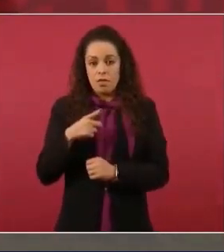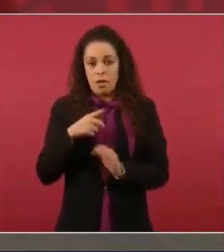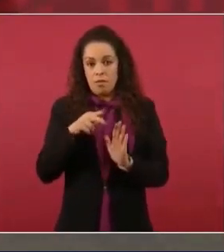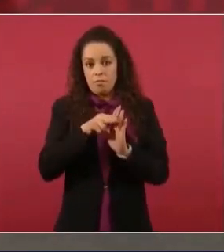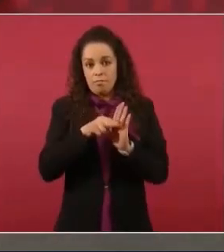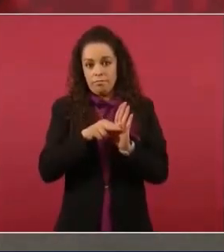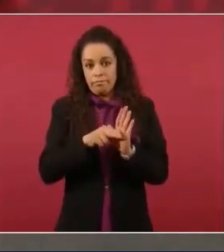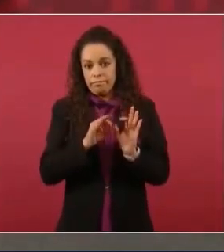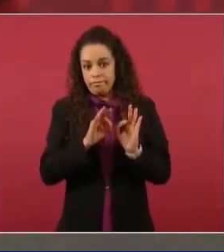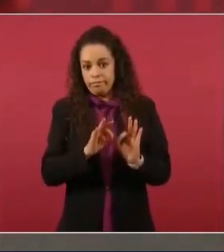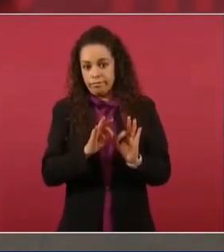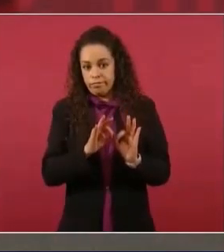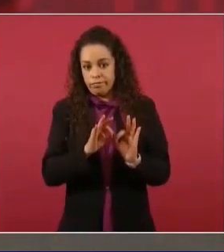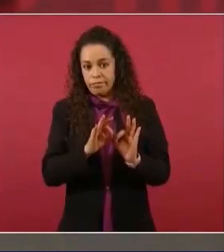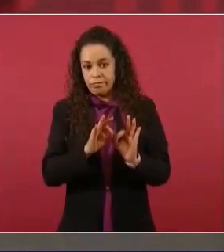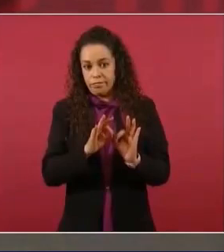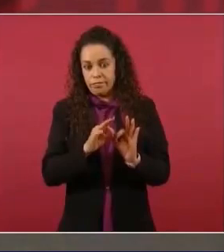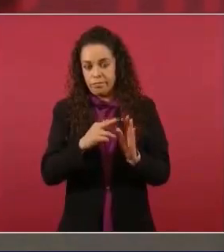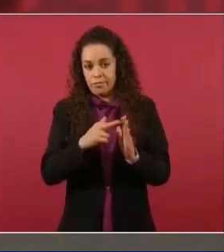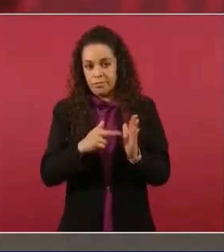para no intervenir